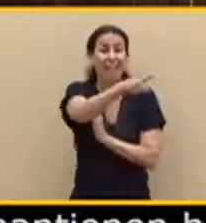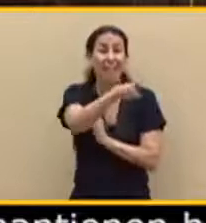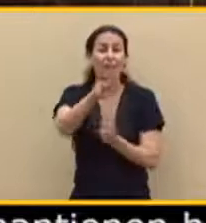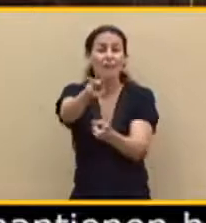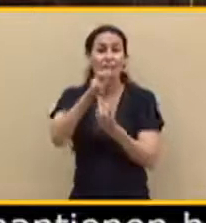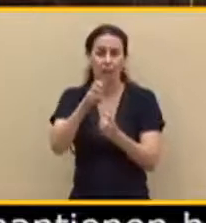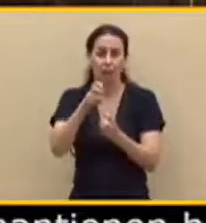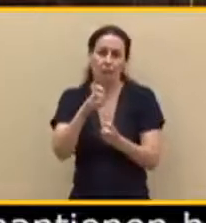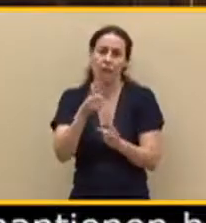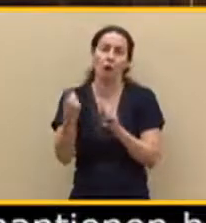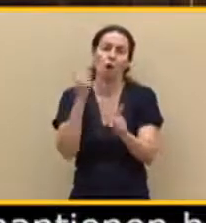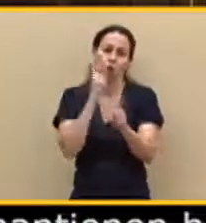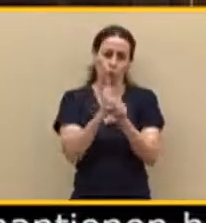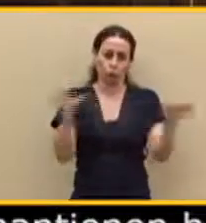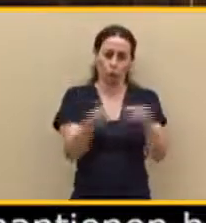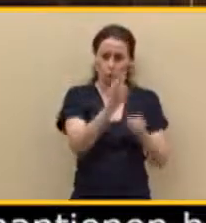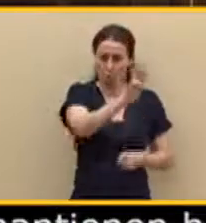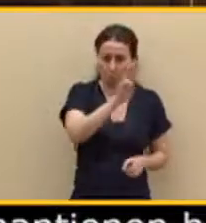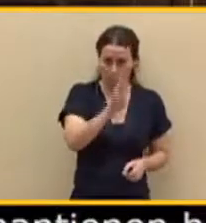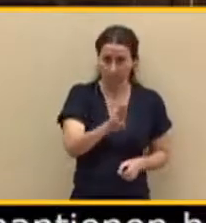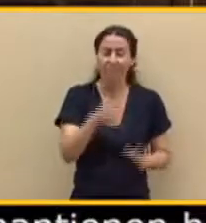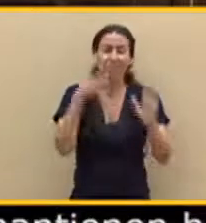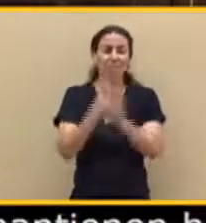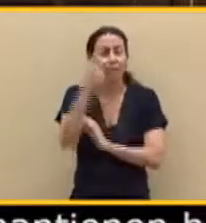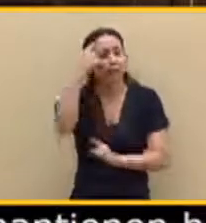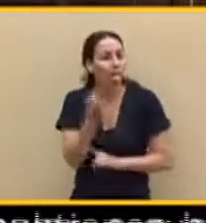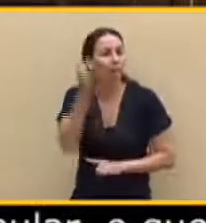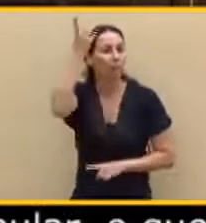o, como decía el señor Hernando, que se inventan delitos donde no los hay.